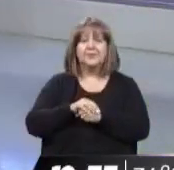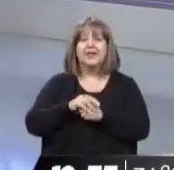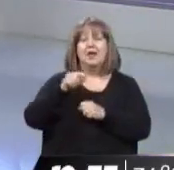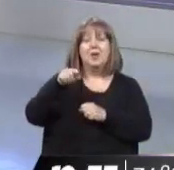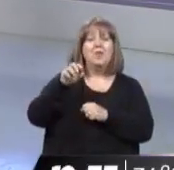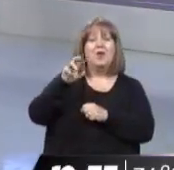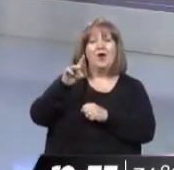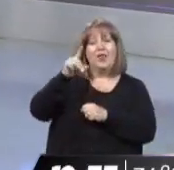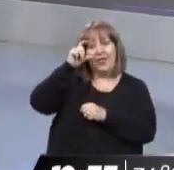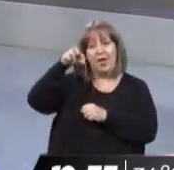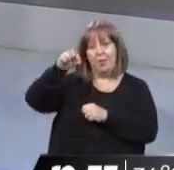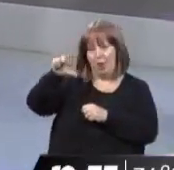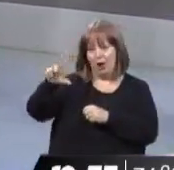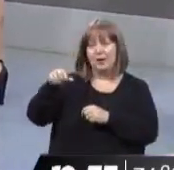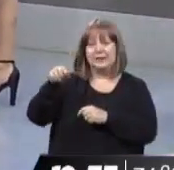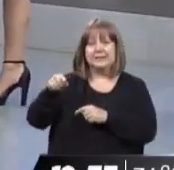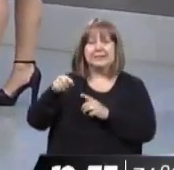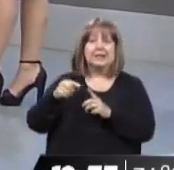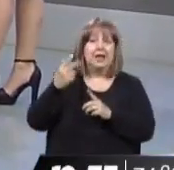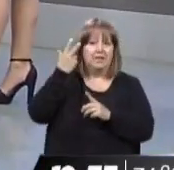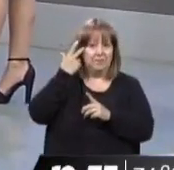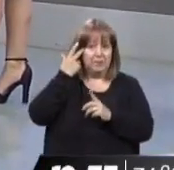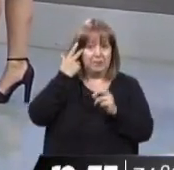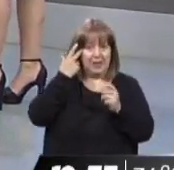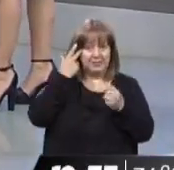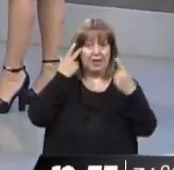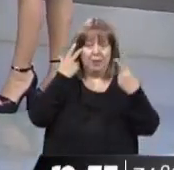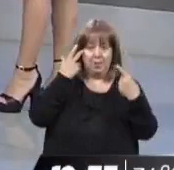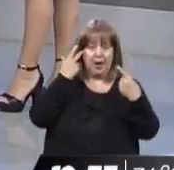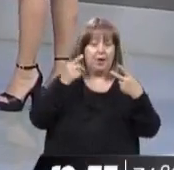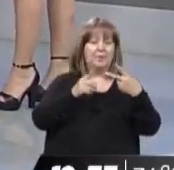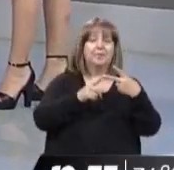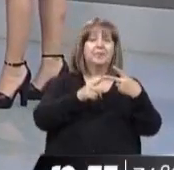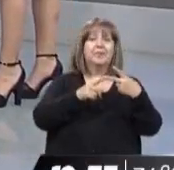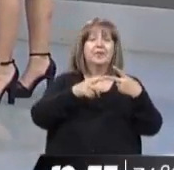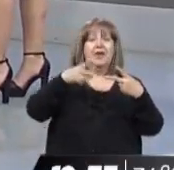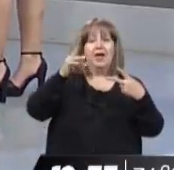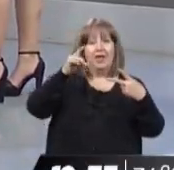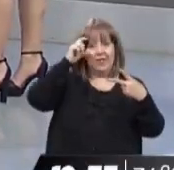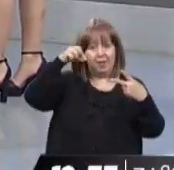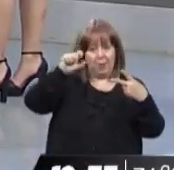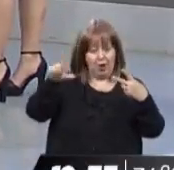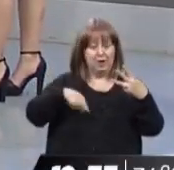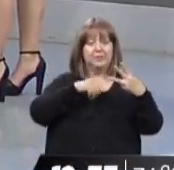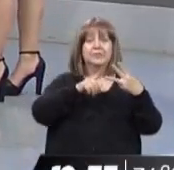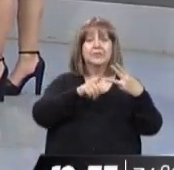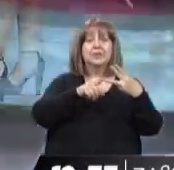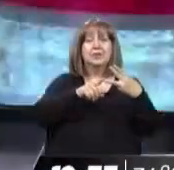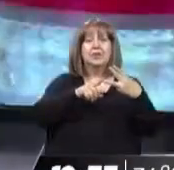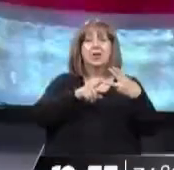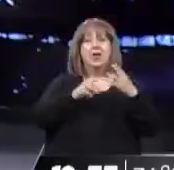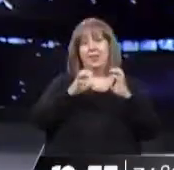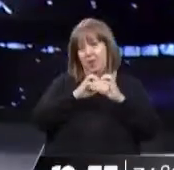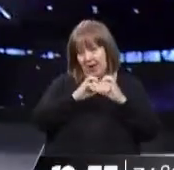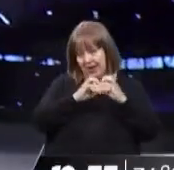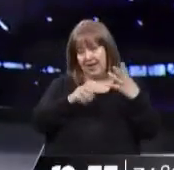Paul, el hombre de la selección argentina, quizás después de Messi la principal figura, sí, ¿no? Junto con el Diego Martínez. A farandulero. Ah, sí, también. Con Dima, con el video. Di María también, bueno, sí,